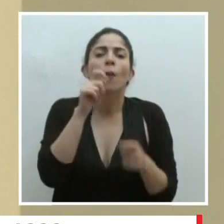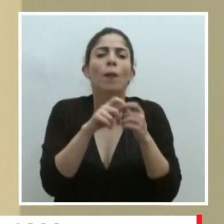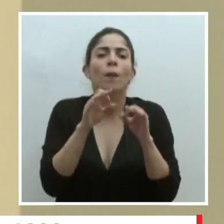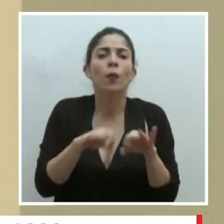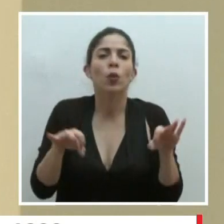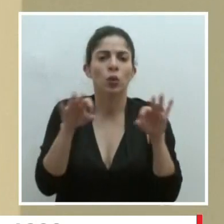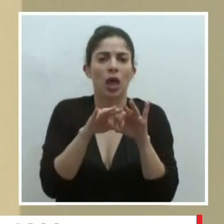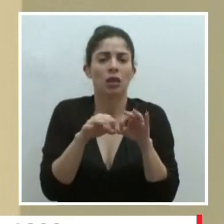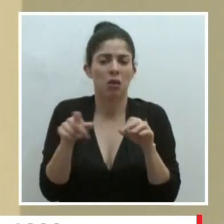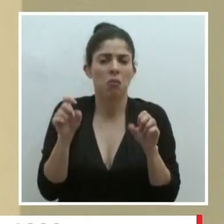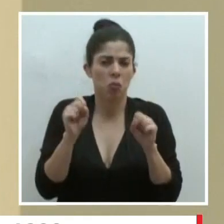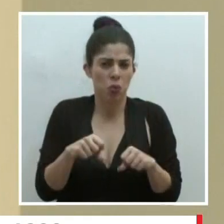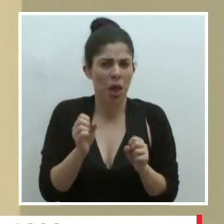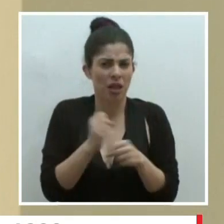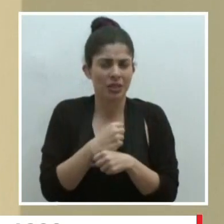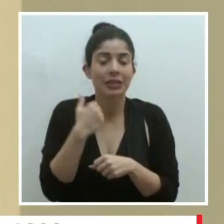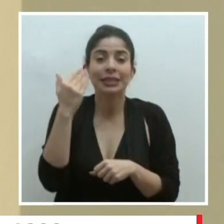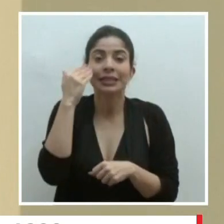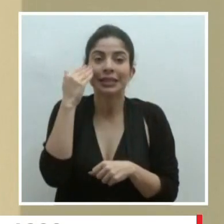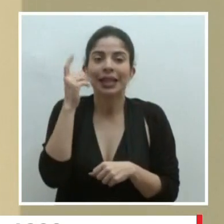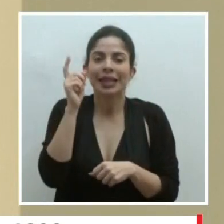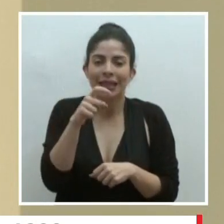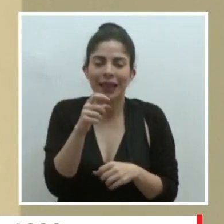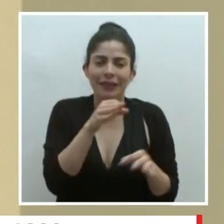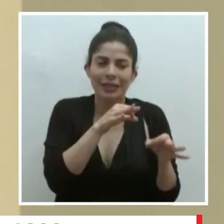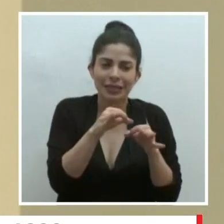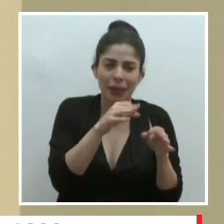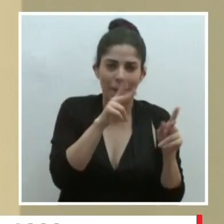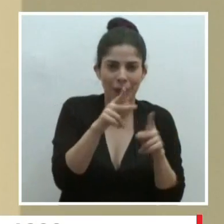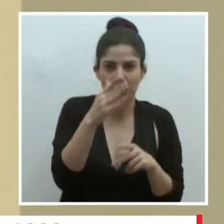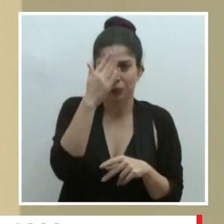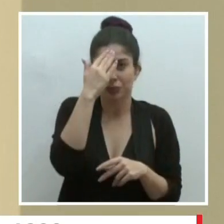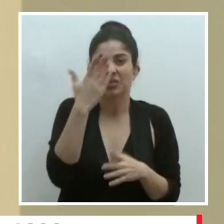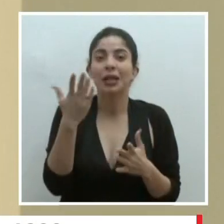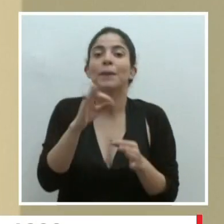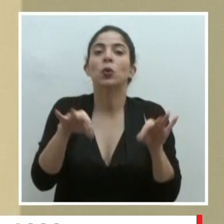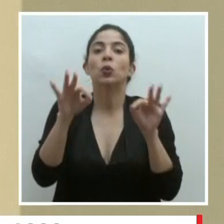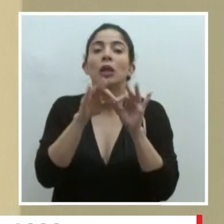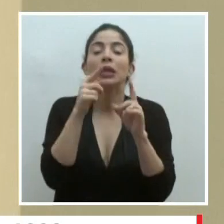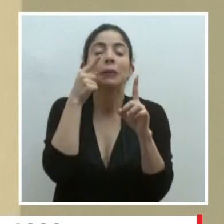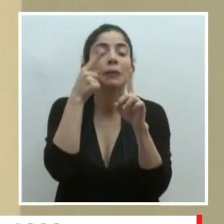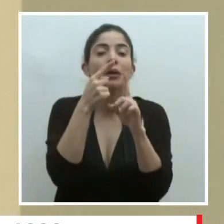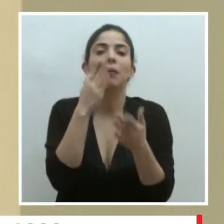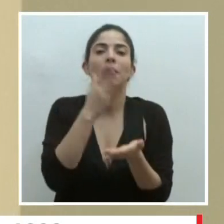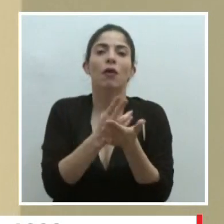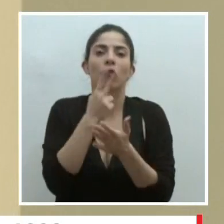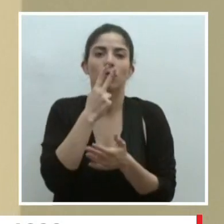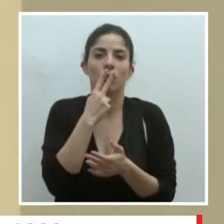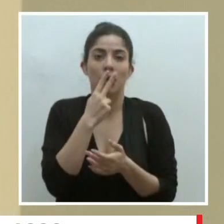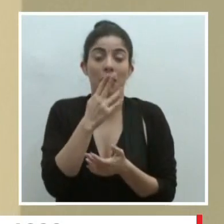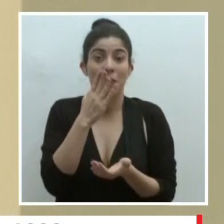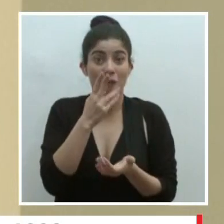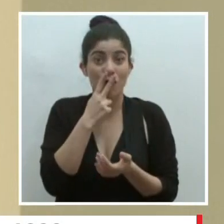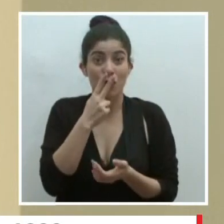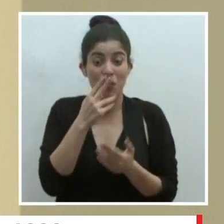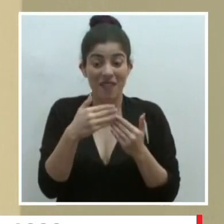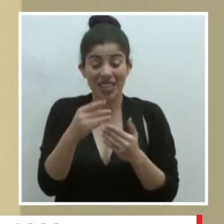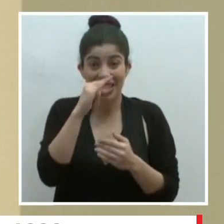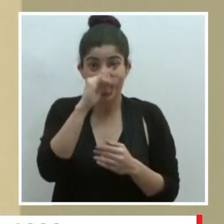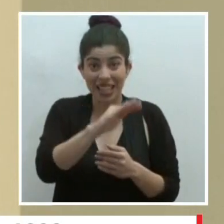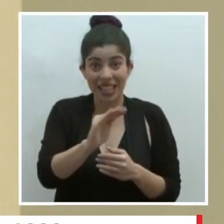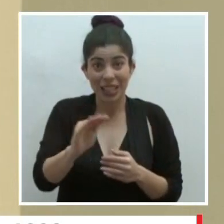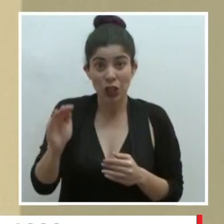y que es muy factible de hacer, yo sé que requiere mucho convencimiento, que es el dejar de fumar. Y recordemos que incluso el fumar en frente de niños